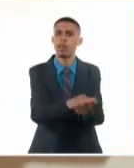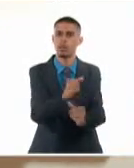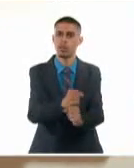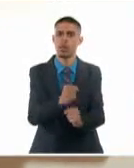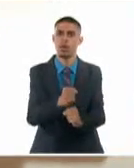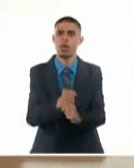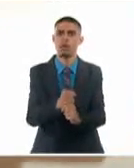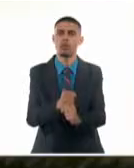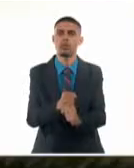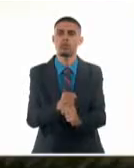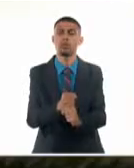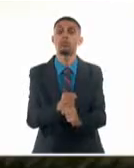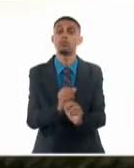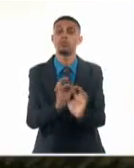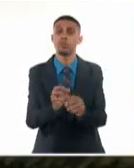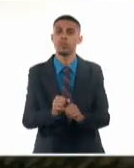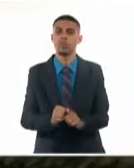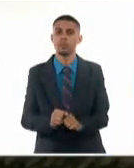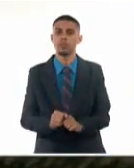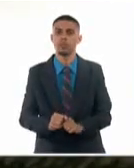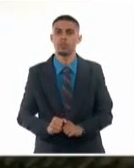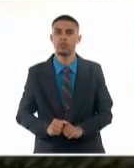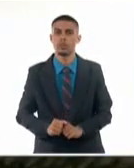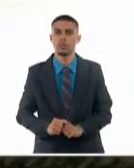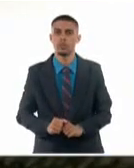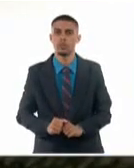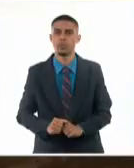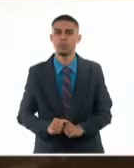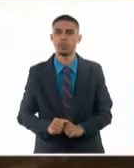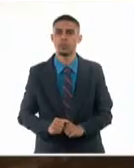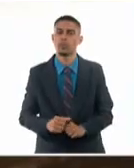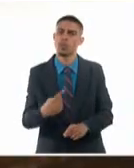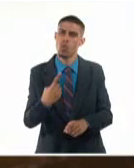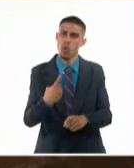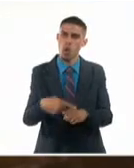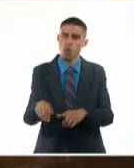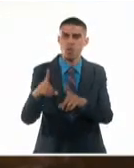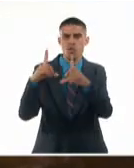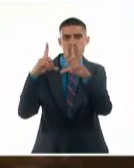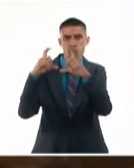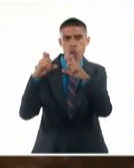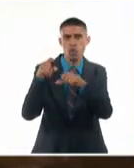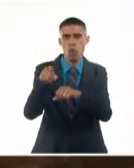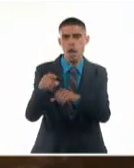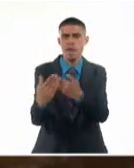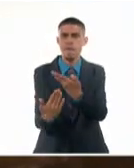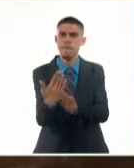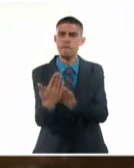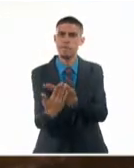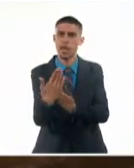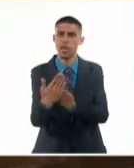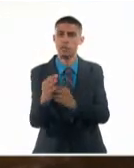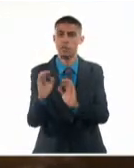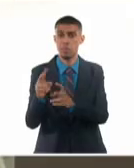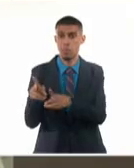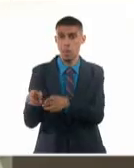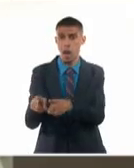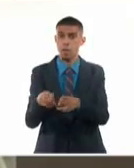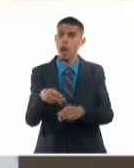titula esta instalación Hijos del Sudor, y a la vez tenemos pues también una fotografía impresa, porque la serie se está